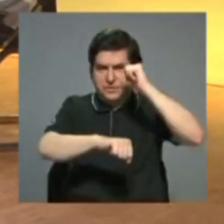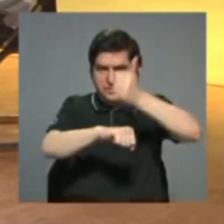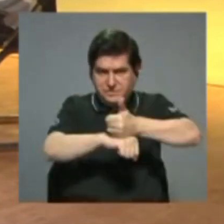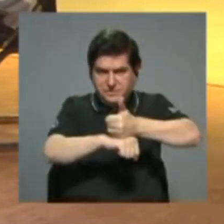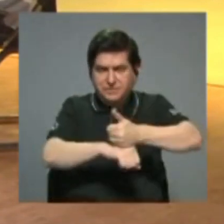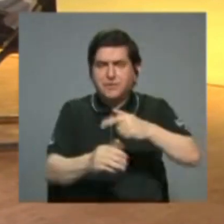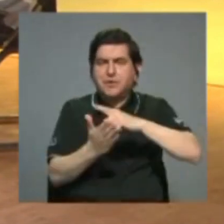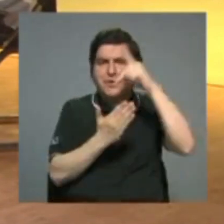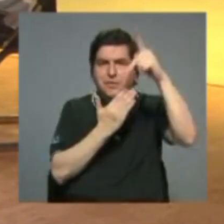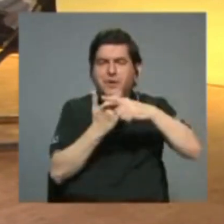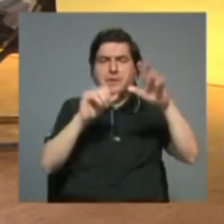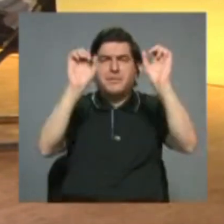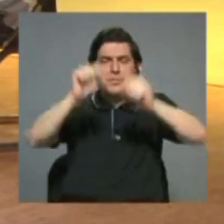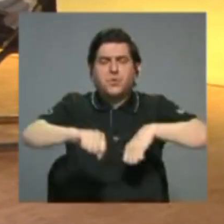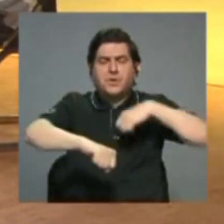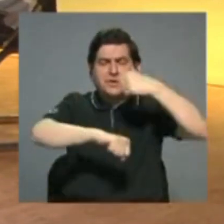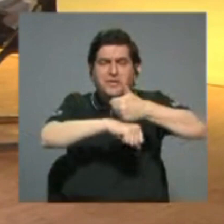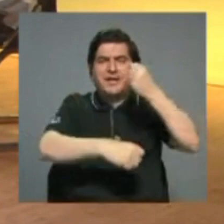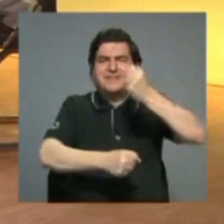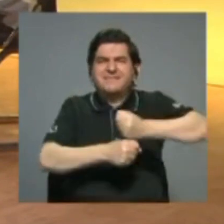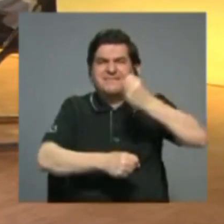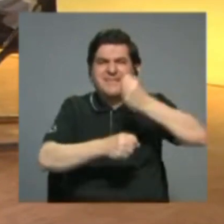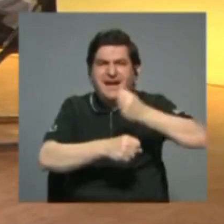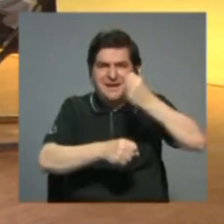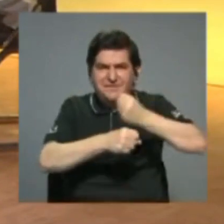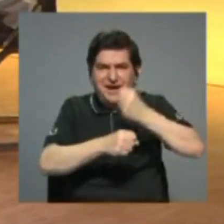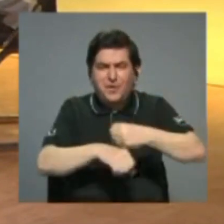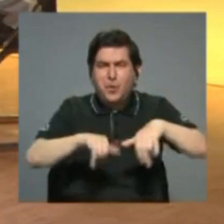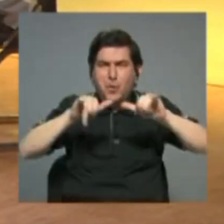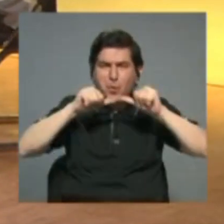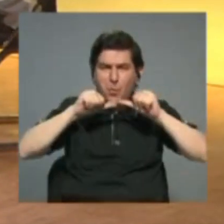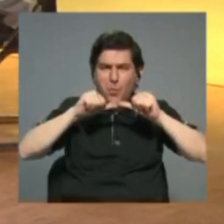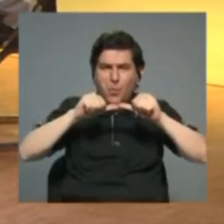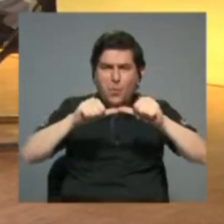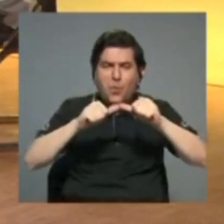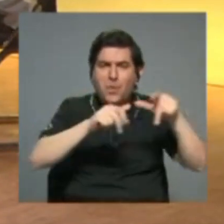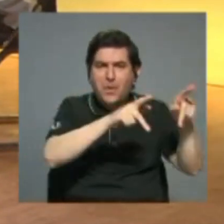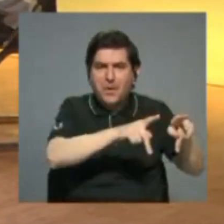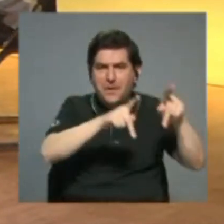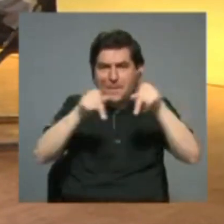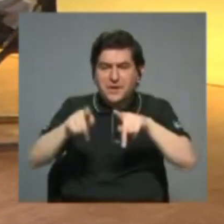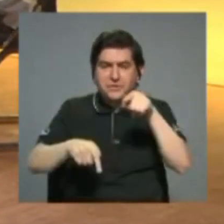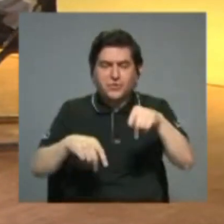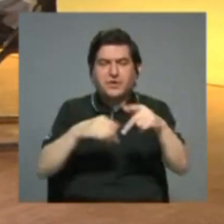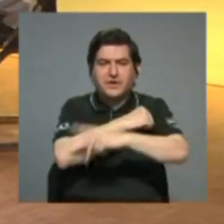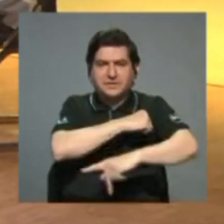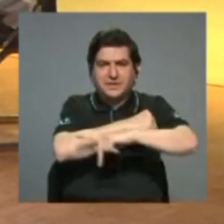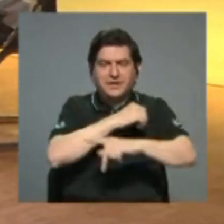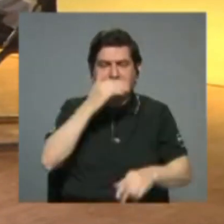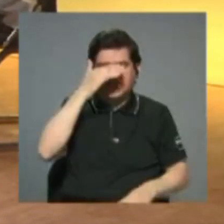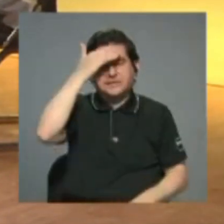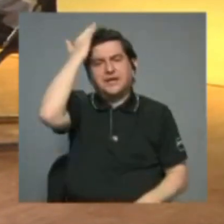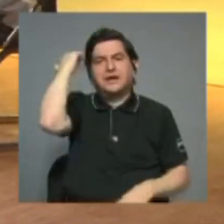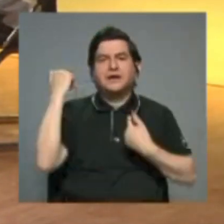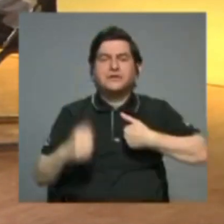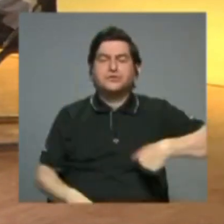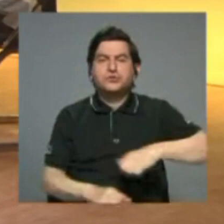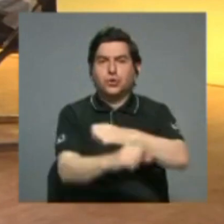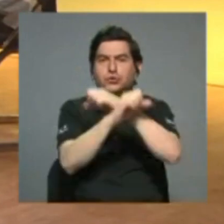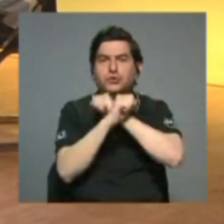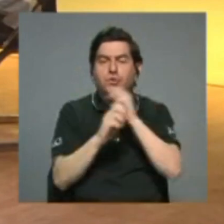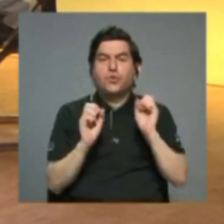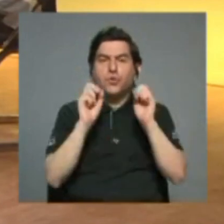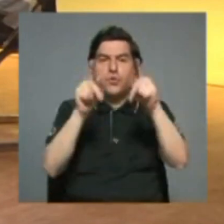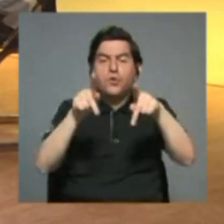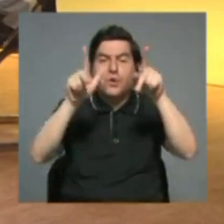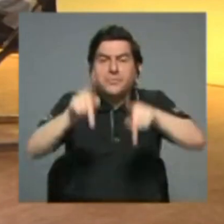programas que logren crear trabajos que hagan que se mantenga la gente en estos países. Yo estoy seguro que con esa oportunidad la